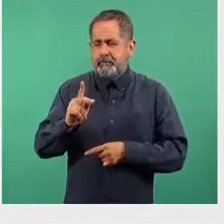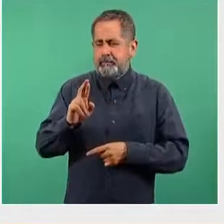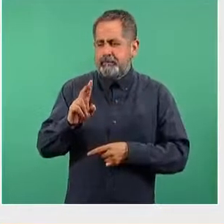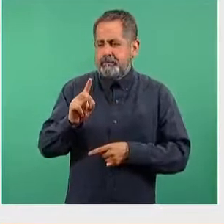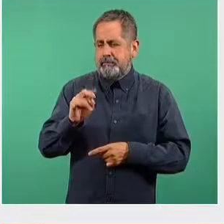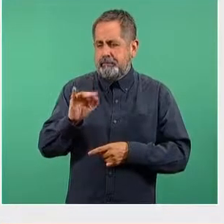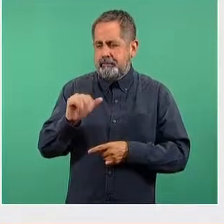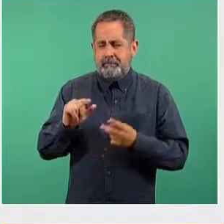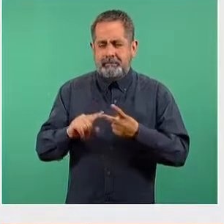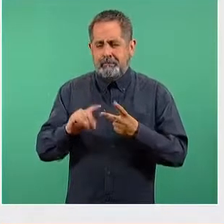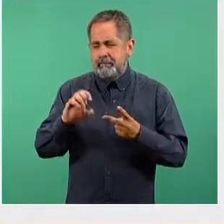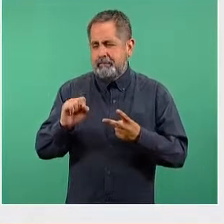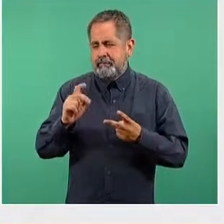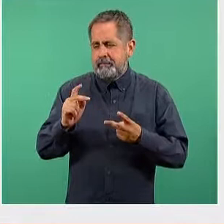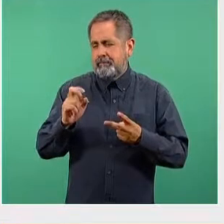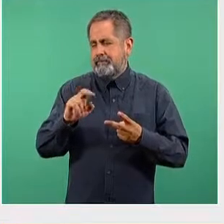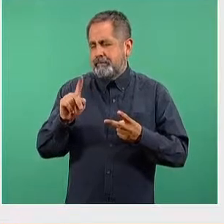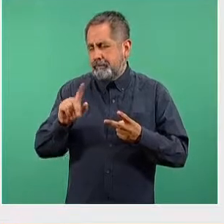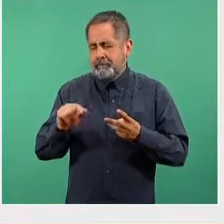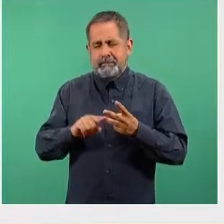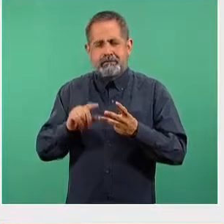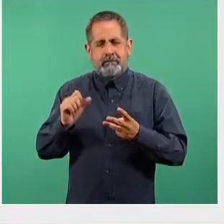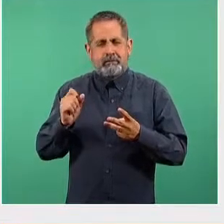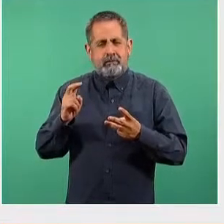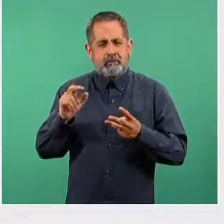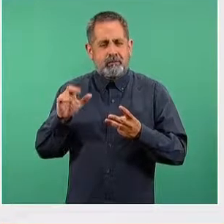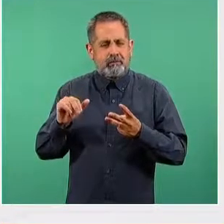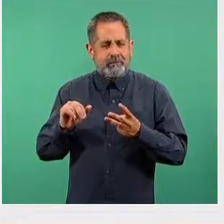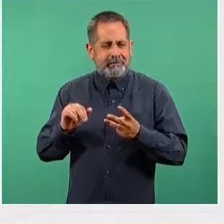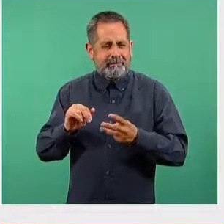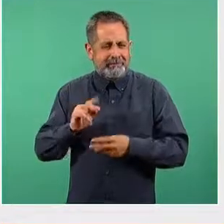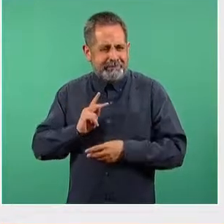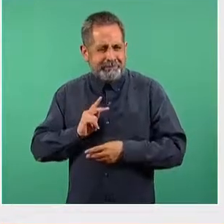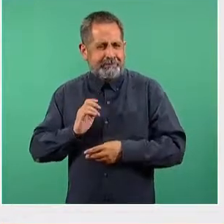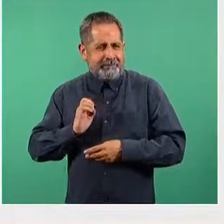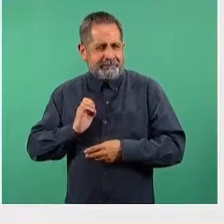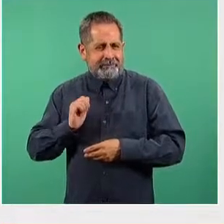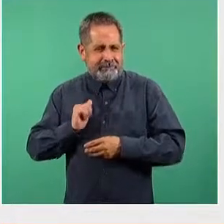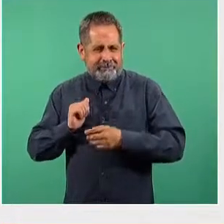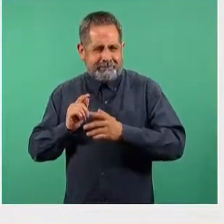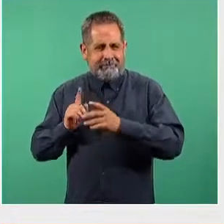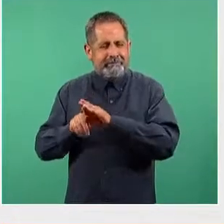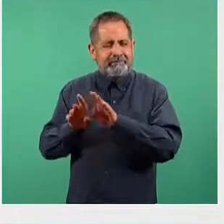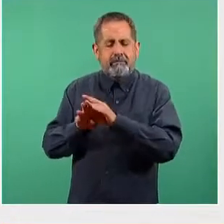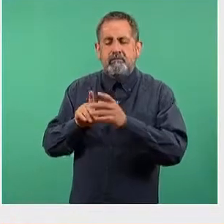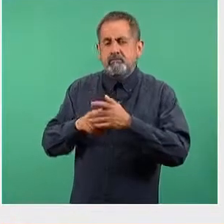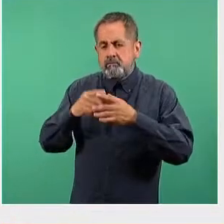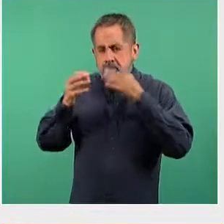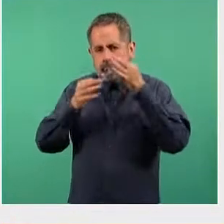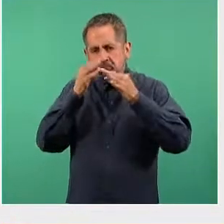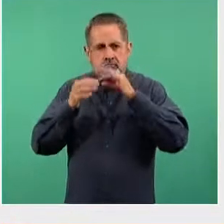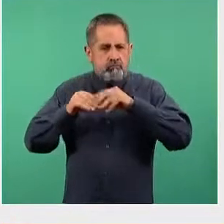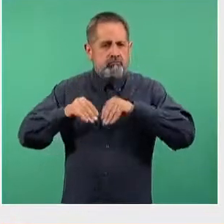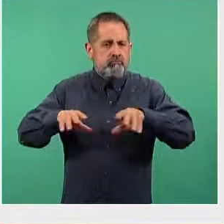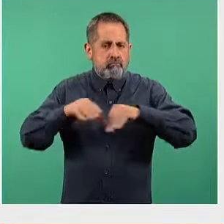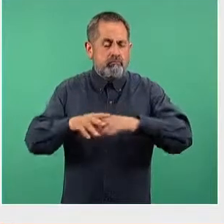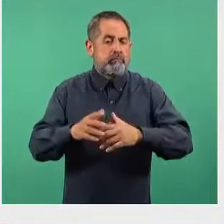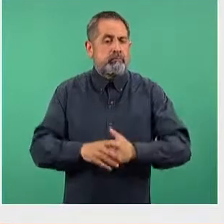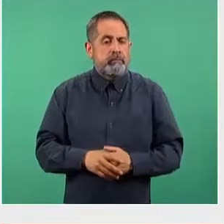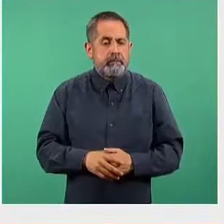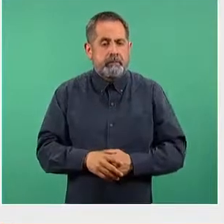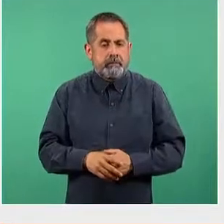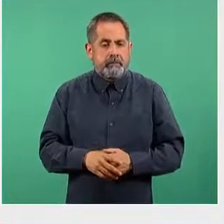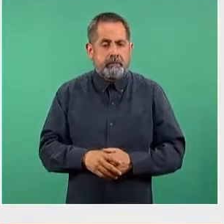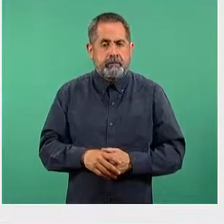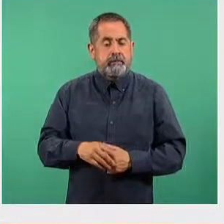Aurora. Destaca el valor informativo de estas jornadas, de estos operativos.